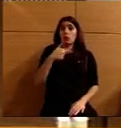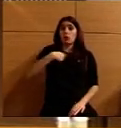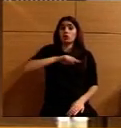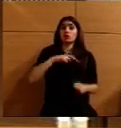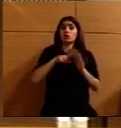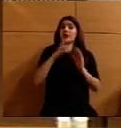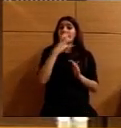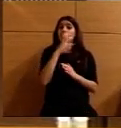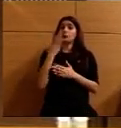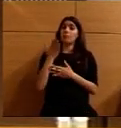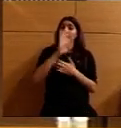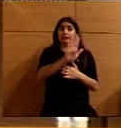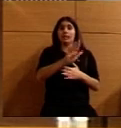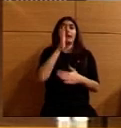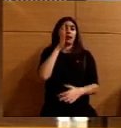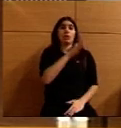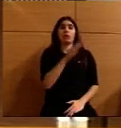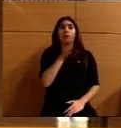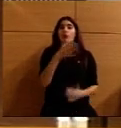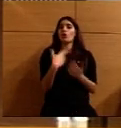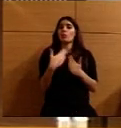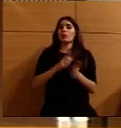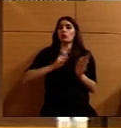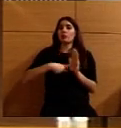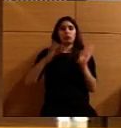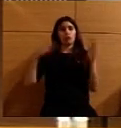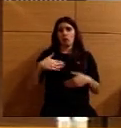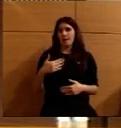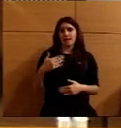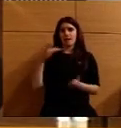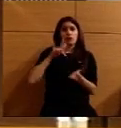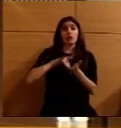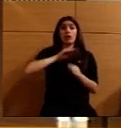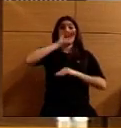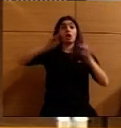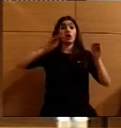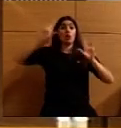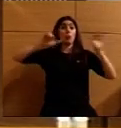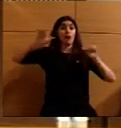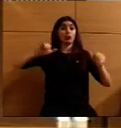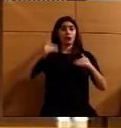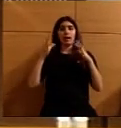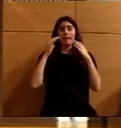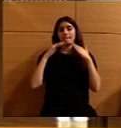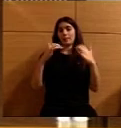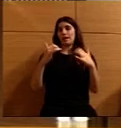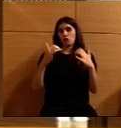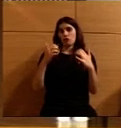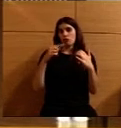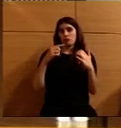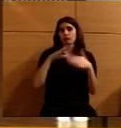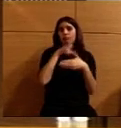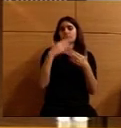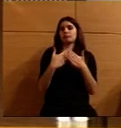recurso porque no estaba toda la documentación en el momento de la convocatoria del Pleno. Y lo que me parece